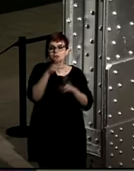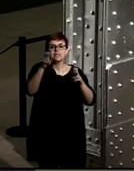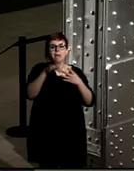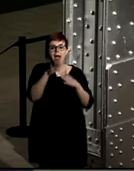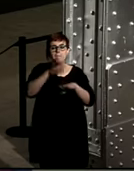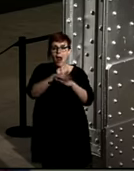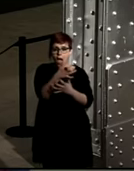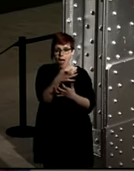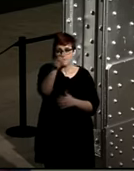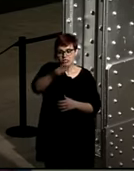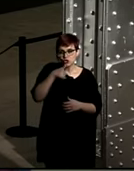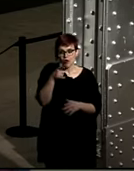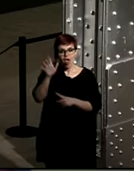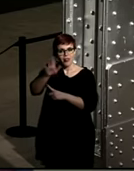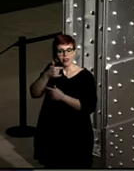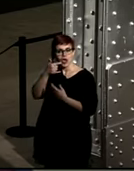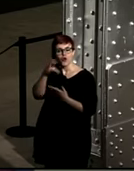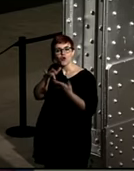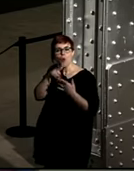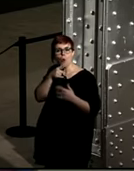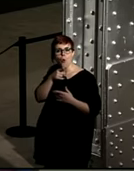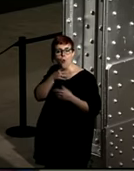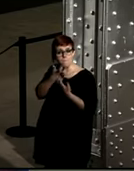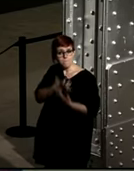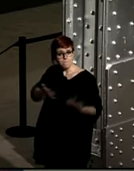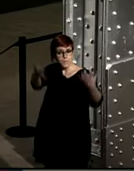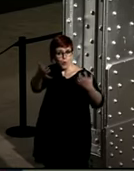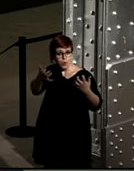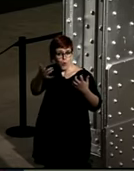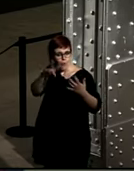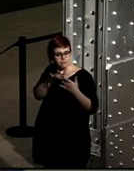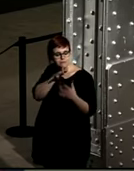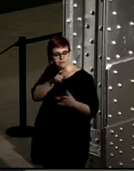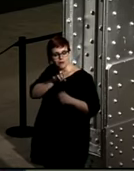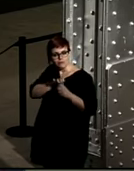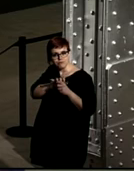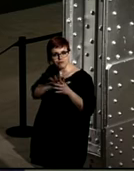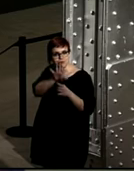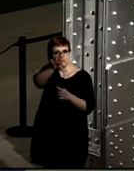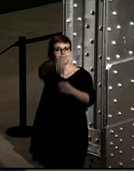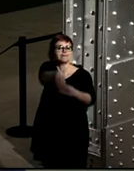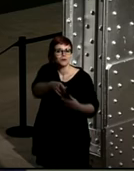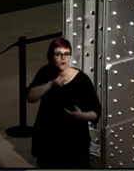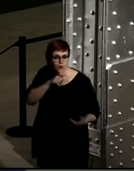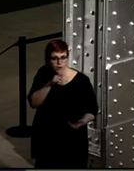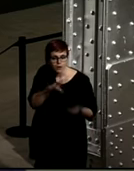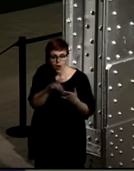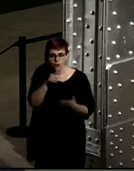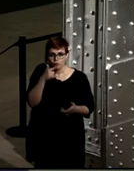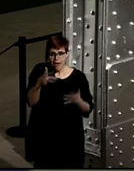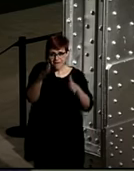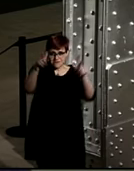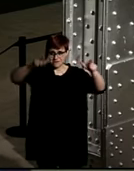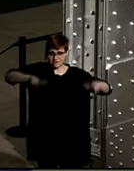al público es que me parece algo tan bonito, es decir, lo que decía antes también Enrique, de entrar en una sala y ver a 200,